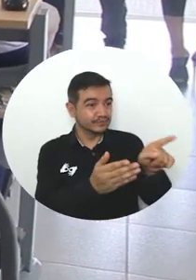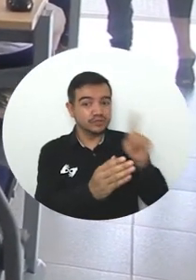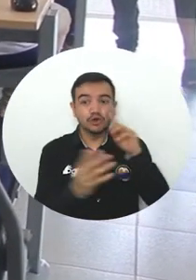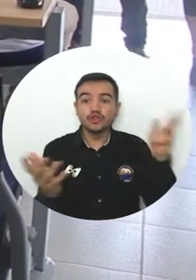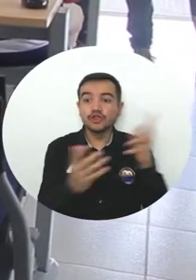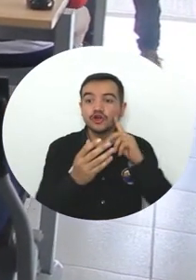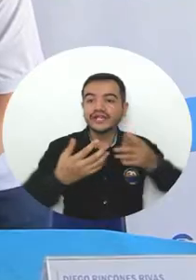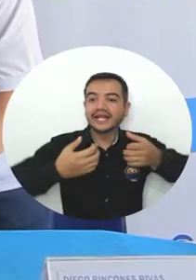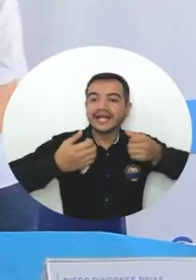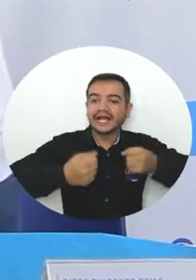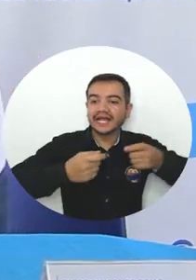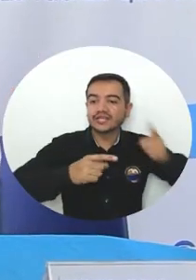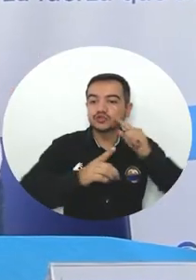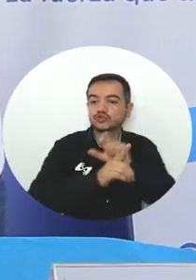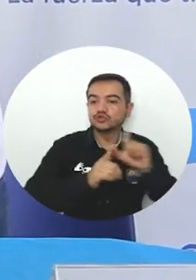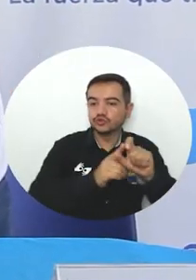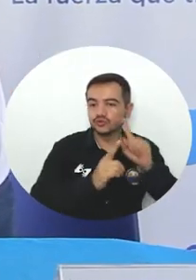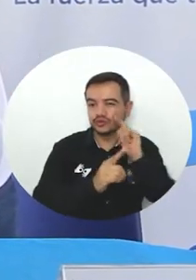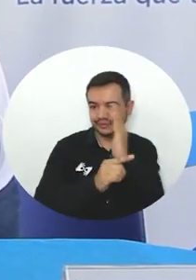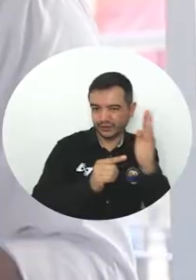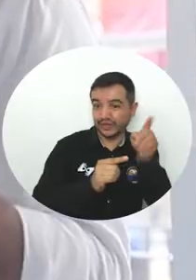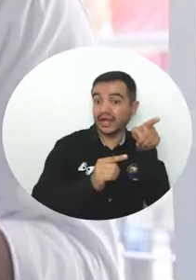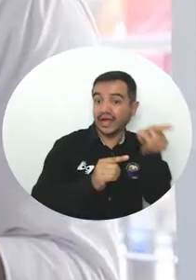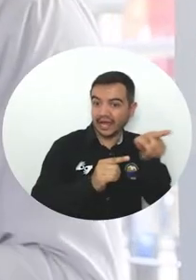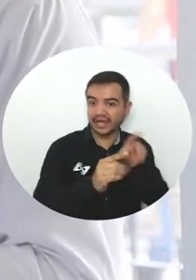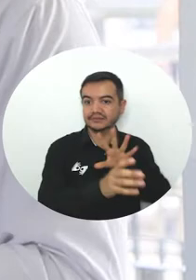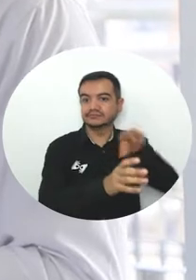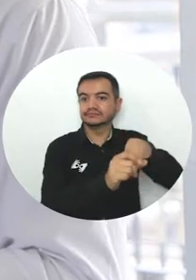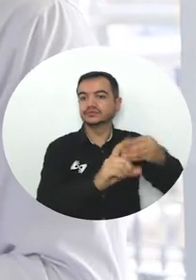Casa de la Cultura del municipio.